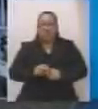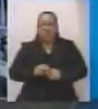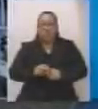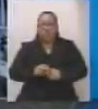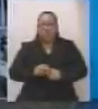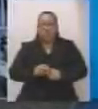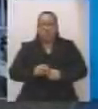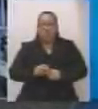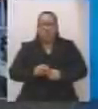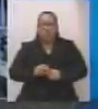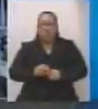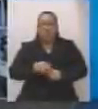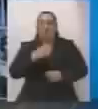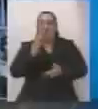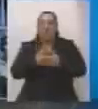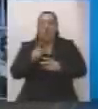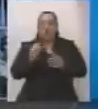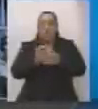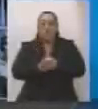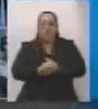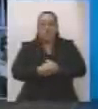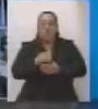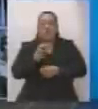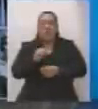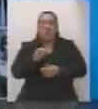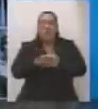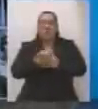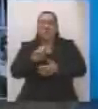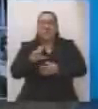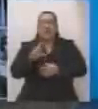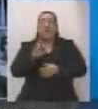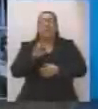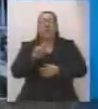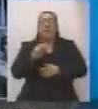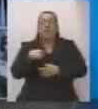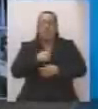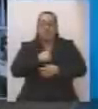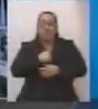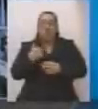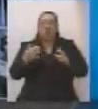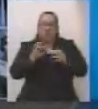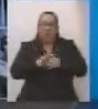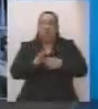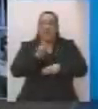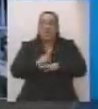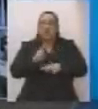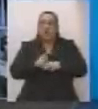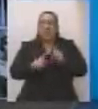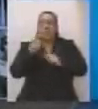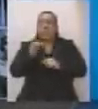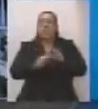ventajas comparativas, un colega mío, Michael Kremer, y yo mismo, hemos tratado de desarrollar una